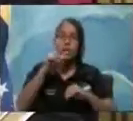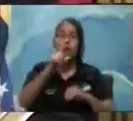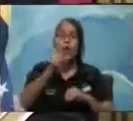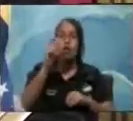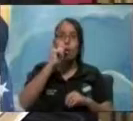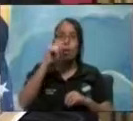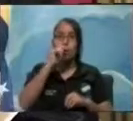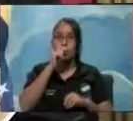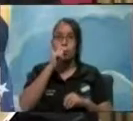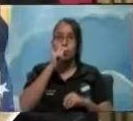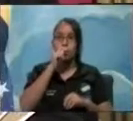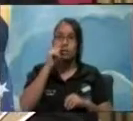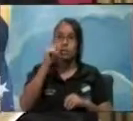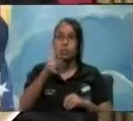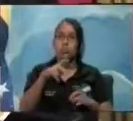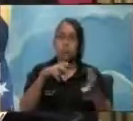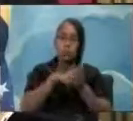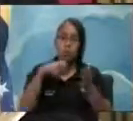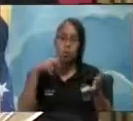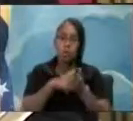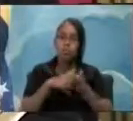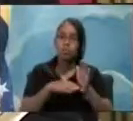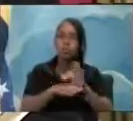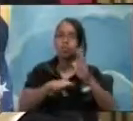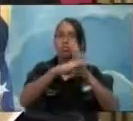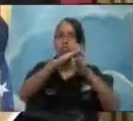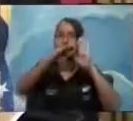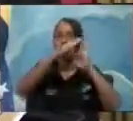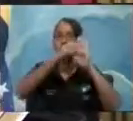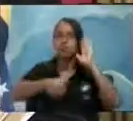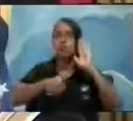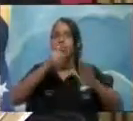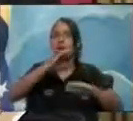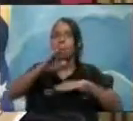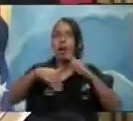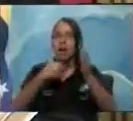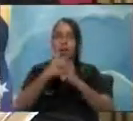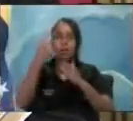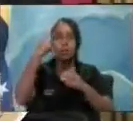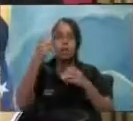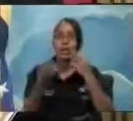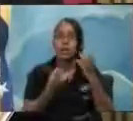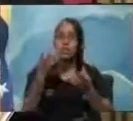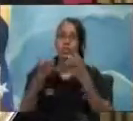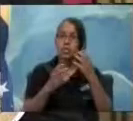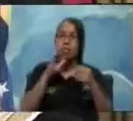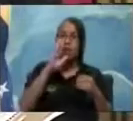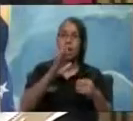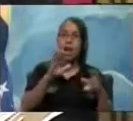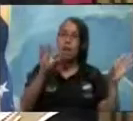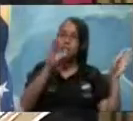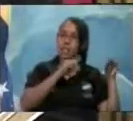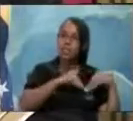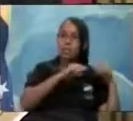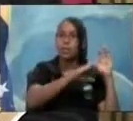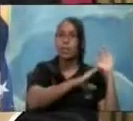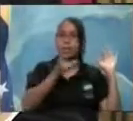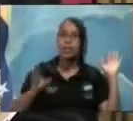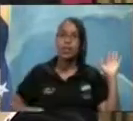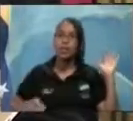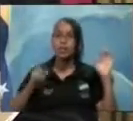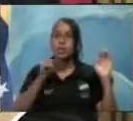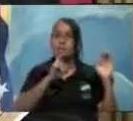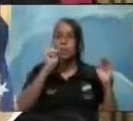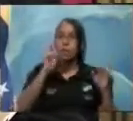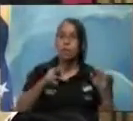hombre, su cojera se va a aumentar hasta para el infierno, lamentándolo mucho. Acepte a Cristo, que Cristo